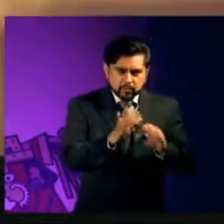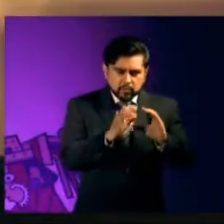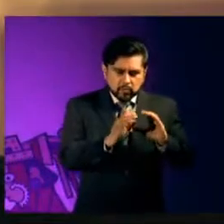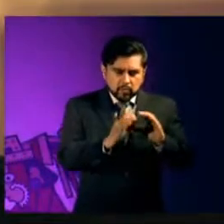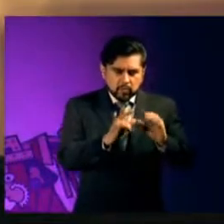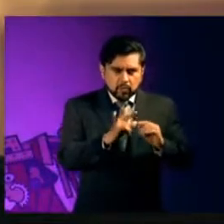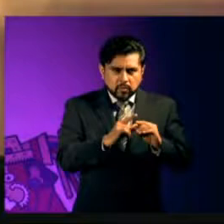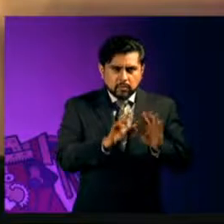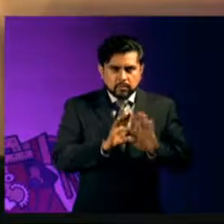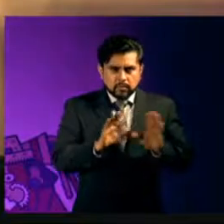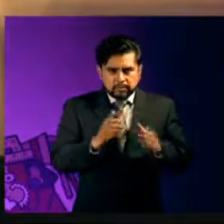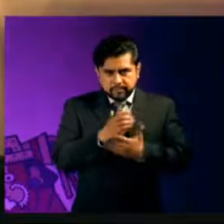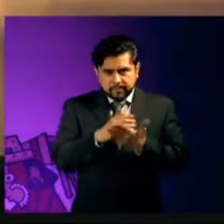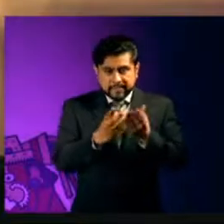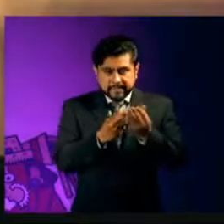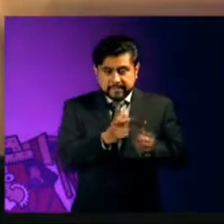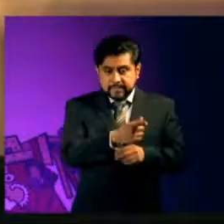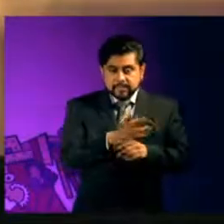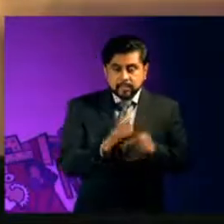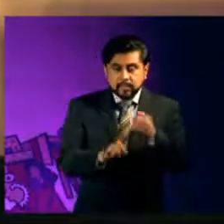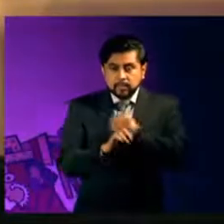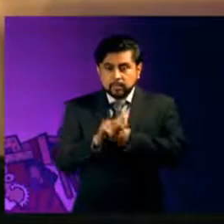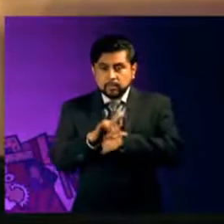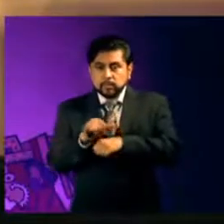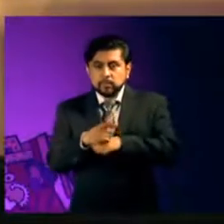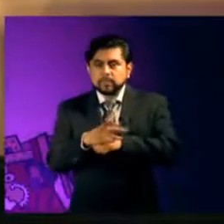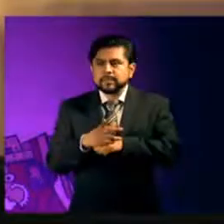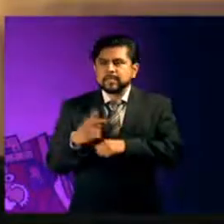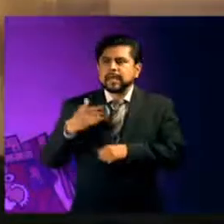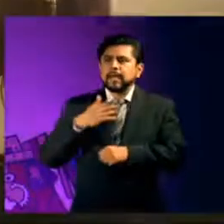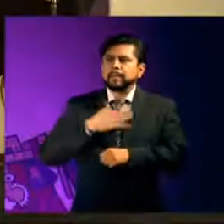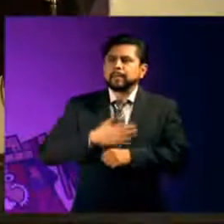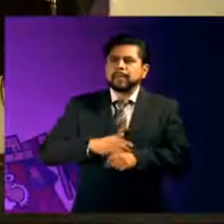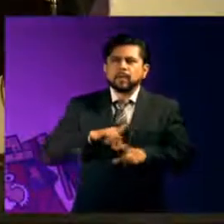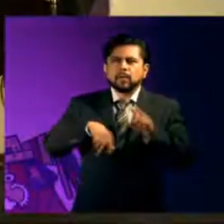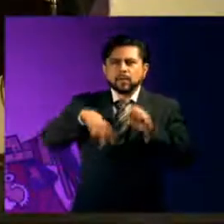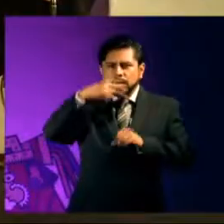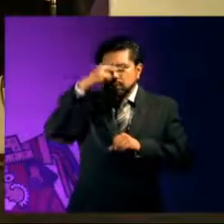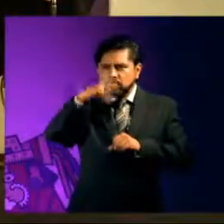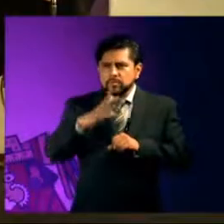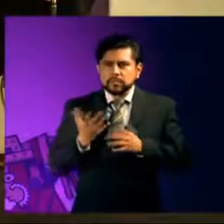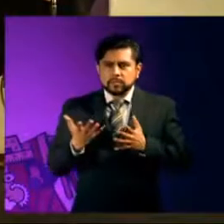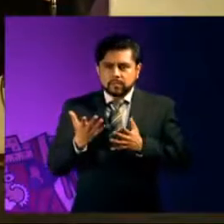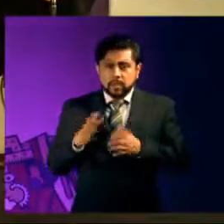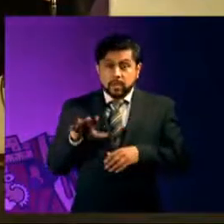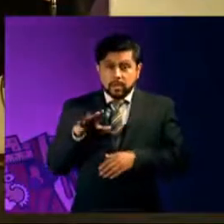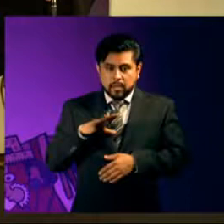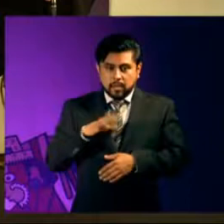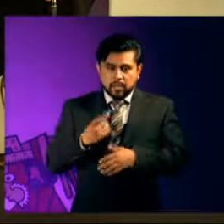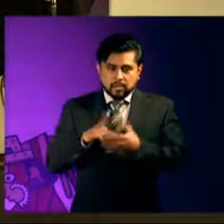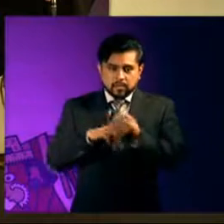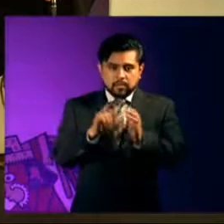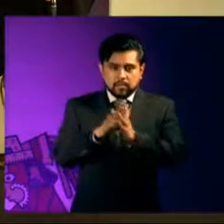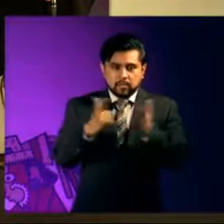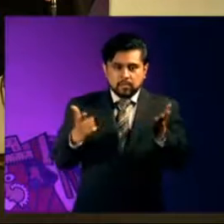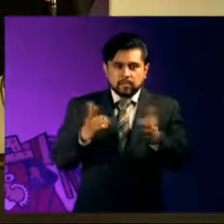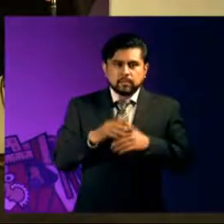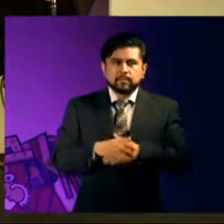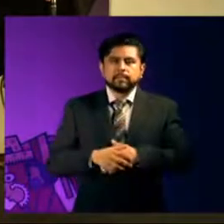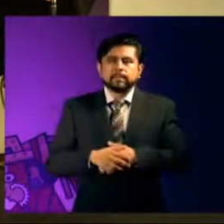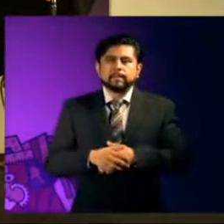otras cosas sobre la justicia en méxico hay una parte donde muy alucinatoria donde el